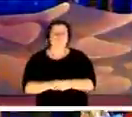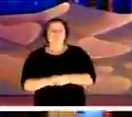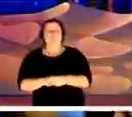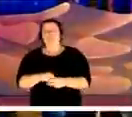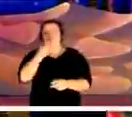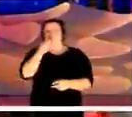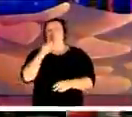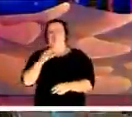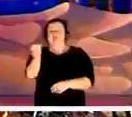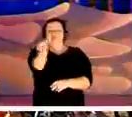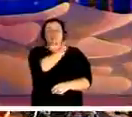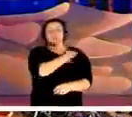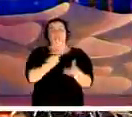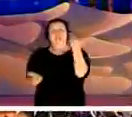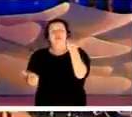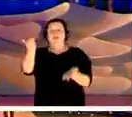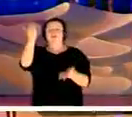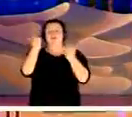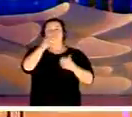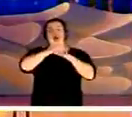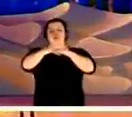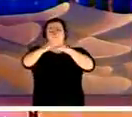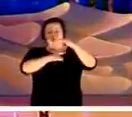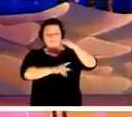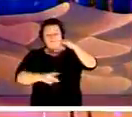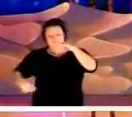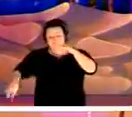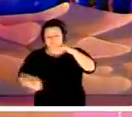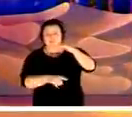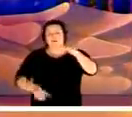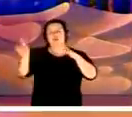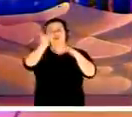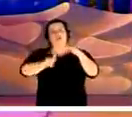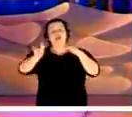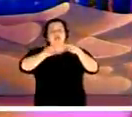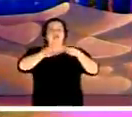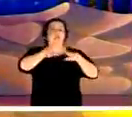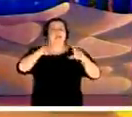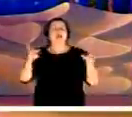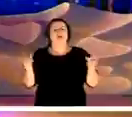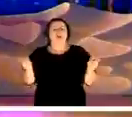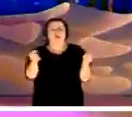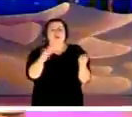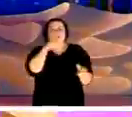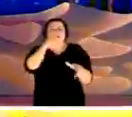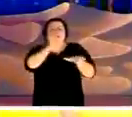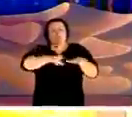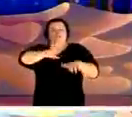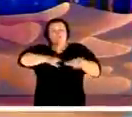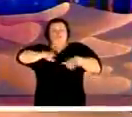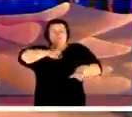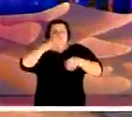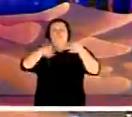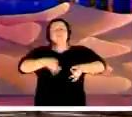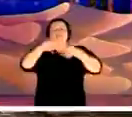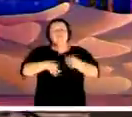Para nuestras islas, con lo que hay bajo del mar. Gran Canaria es el cangrejo, porque siempre va para atrás. No gobierna